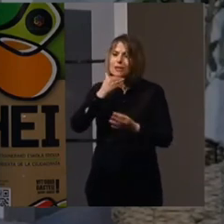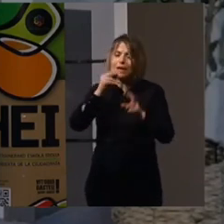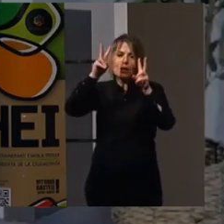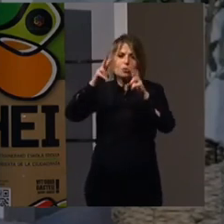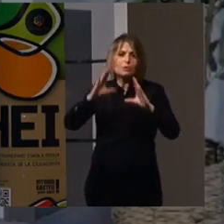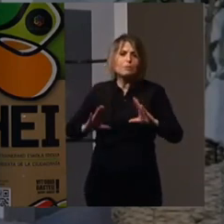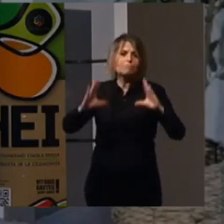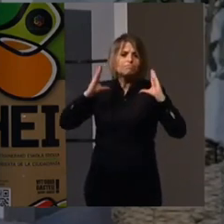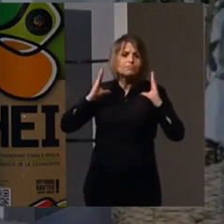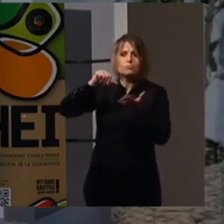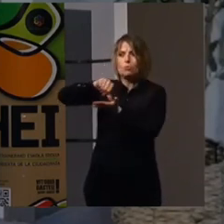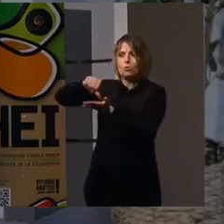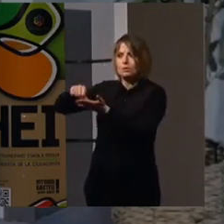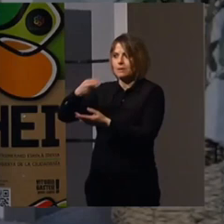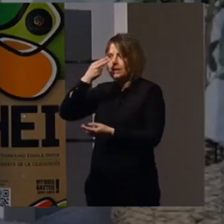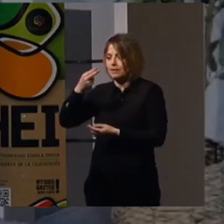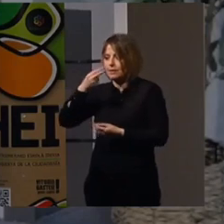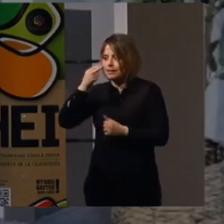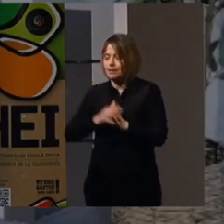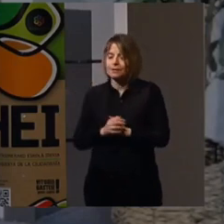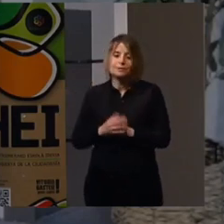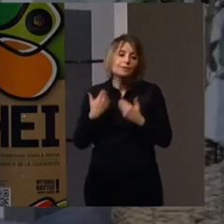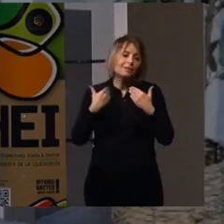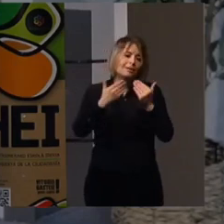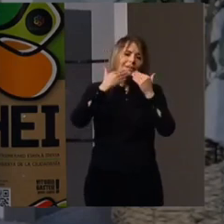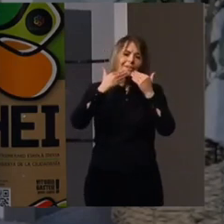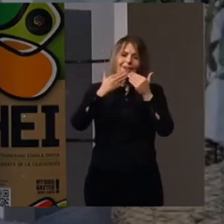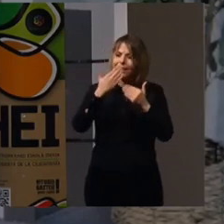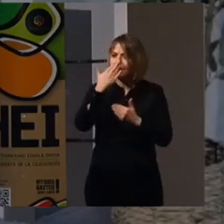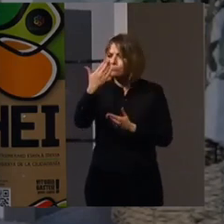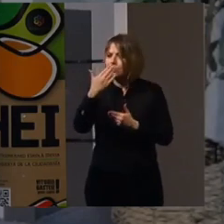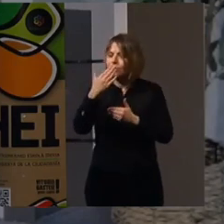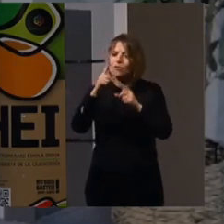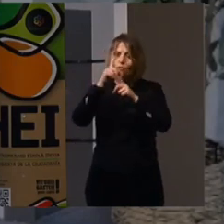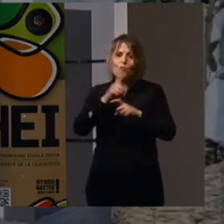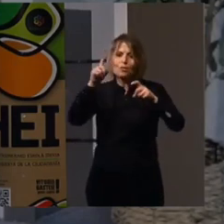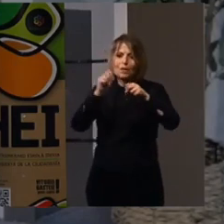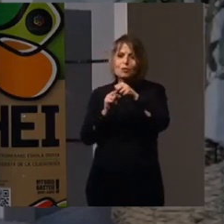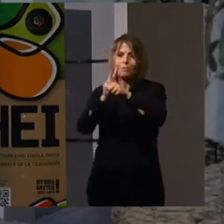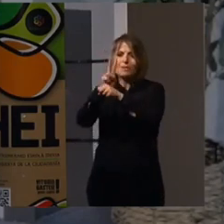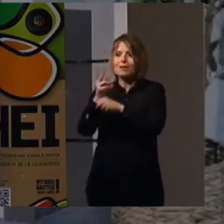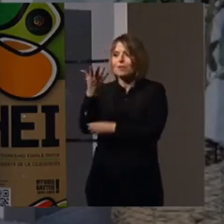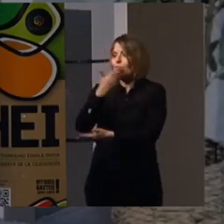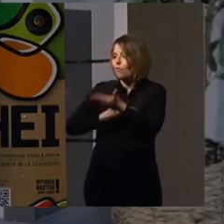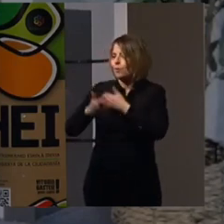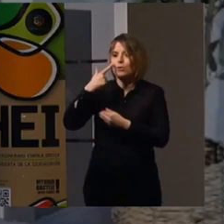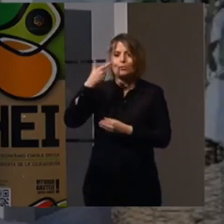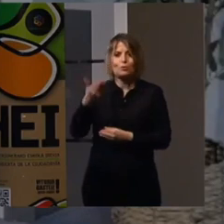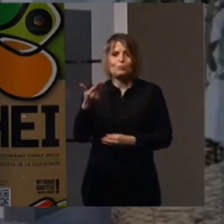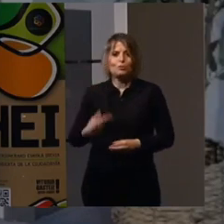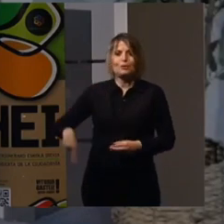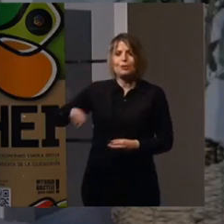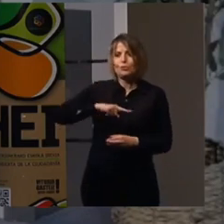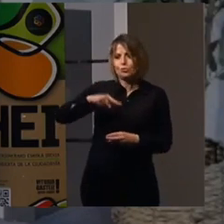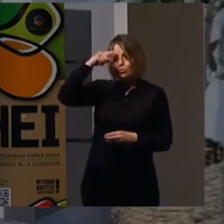de competencia municipal de su interés. Mi sincero agradecimiento también a la Fundación Vital por esta colaboración tan importante para llevar